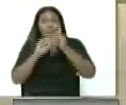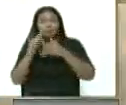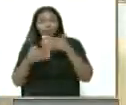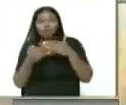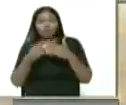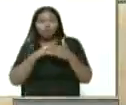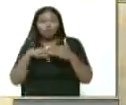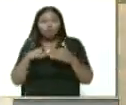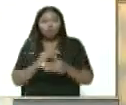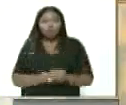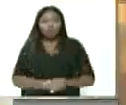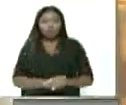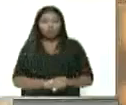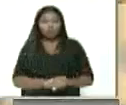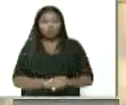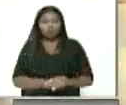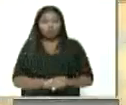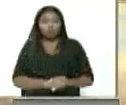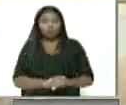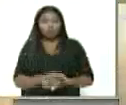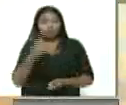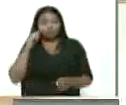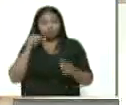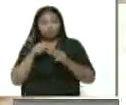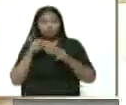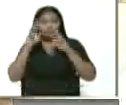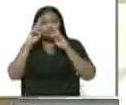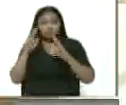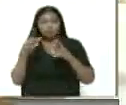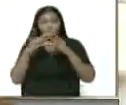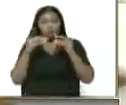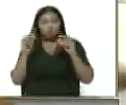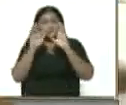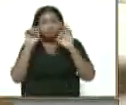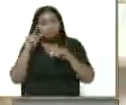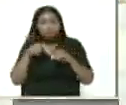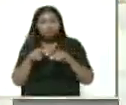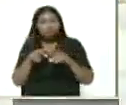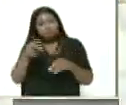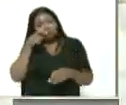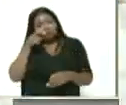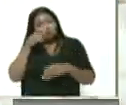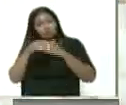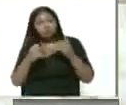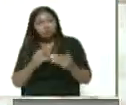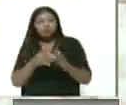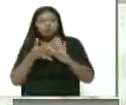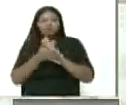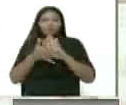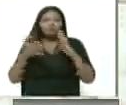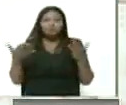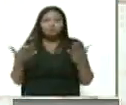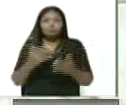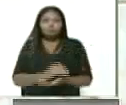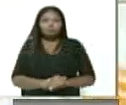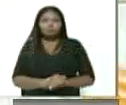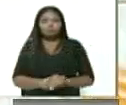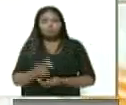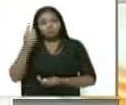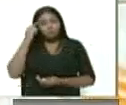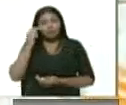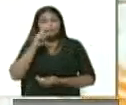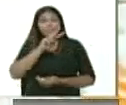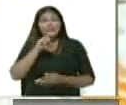que nosotros vamos a hacer velar el respeto de las medidas de bioseguridad está el elemento de que el día 26